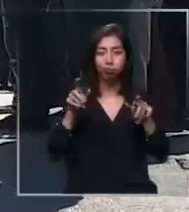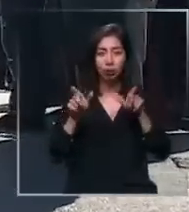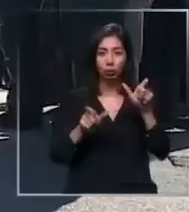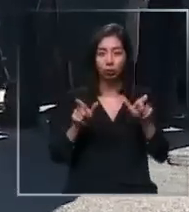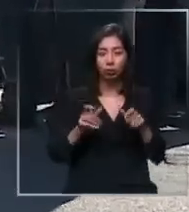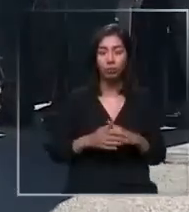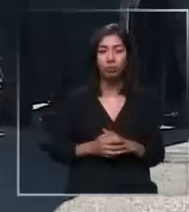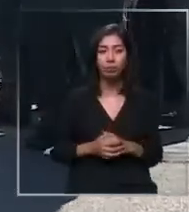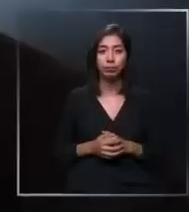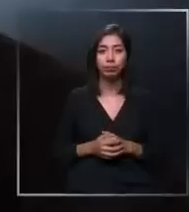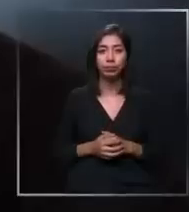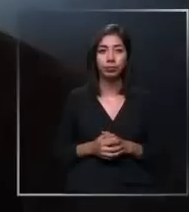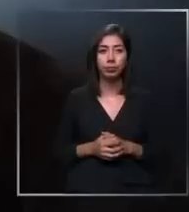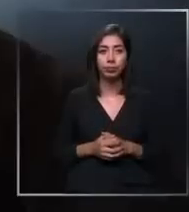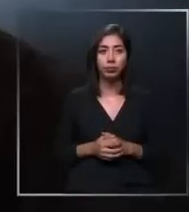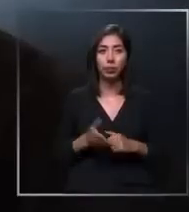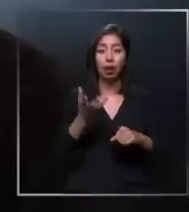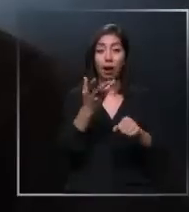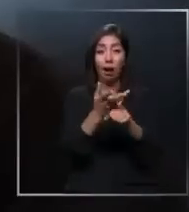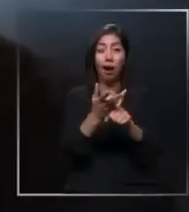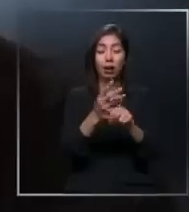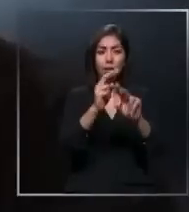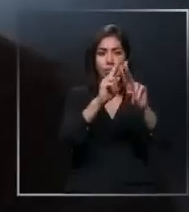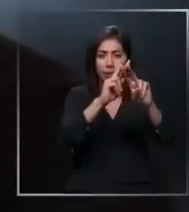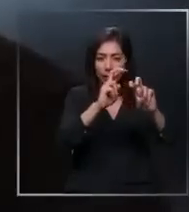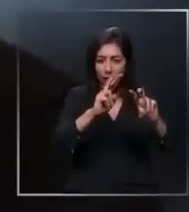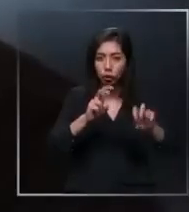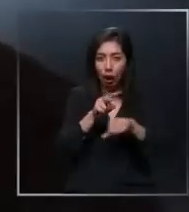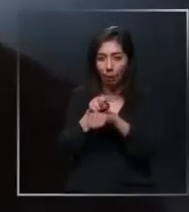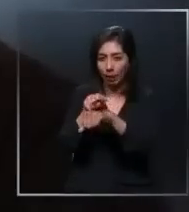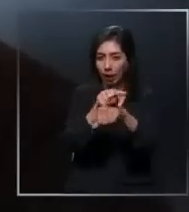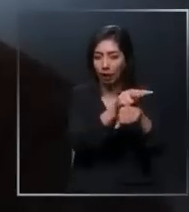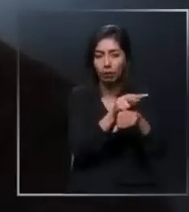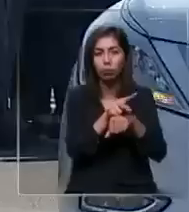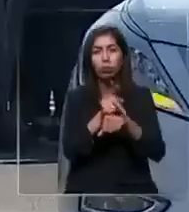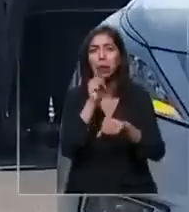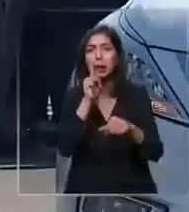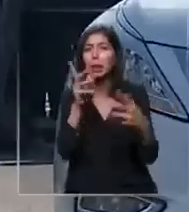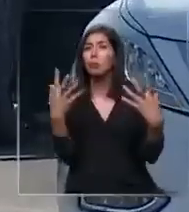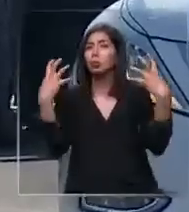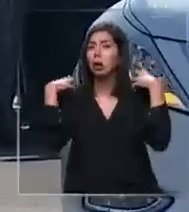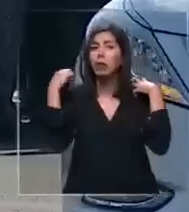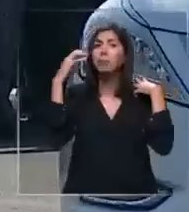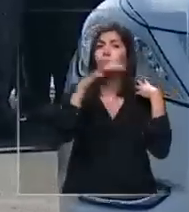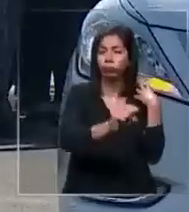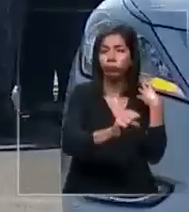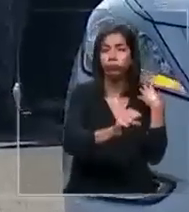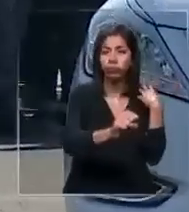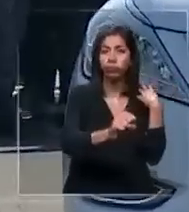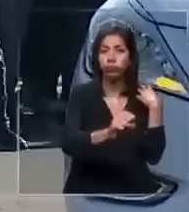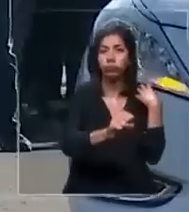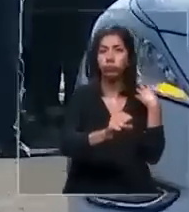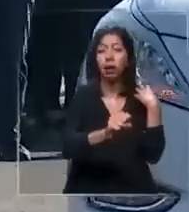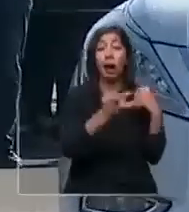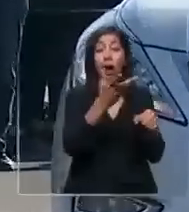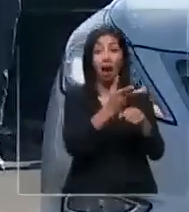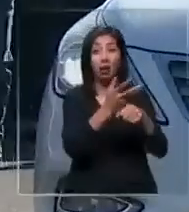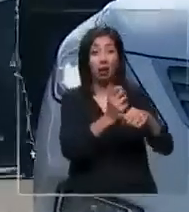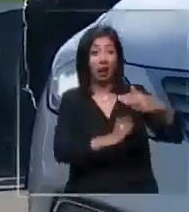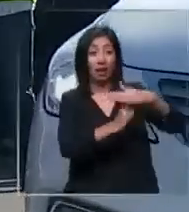Se estarían instruyendo sumarios administrativos precisamente para determinar las responsabilidades. ¿De qué responsabilidad en la línea de mando? Sí la